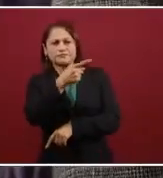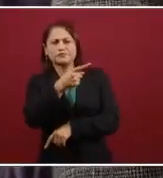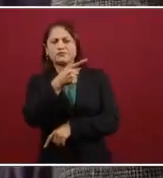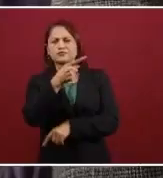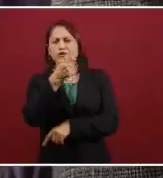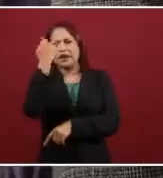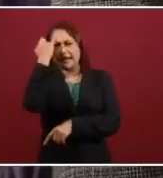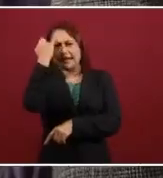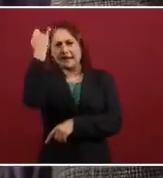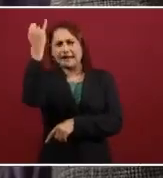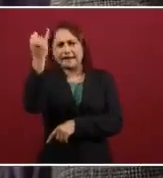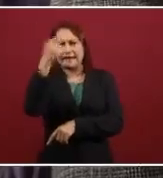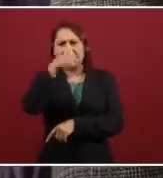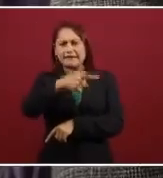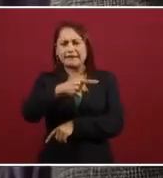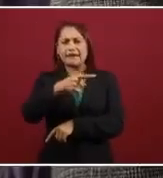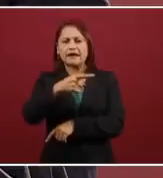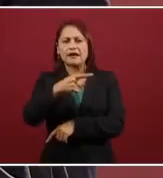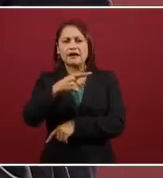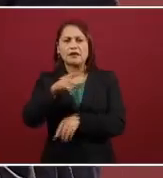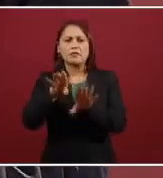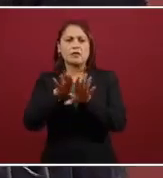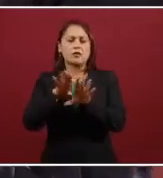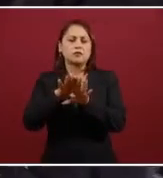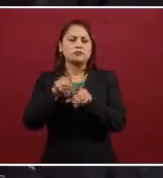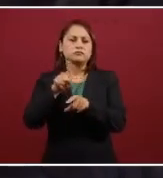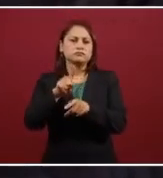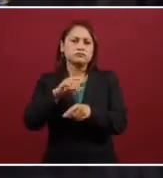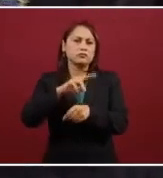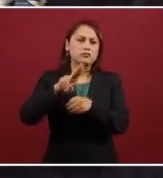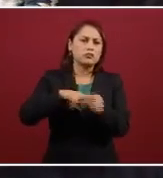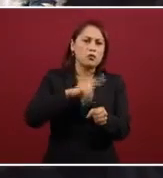y posible nepotismo? No, al contrario.